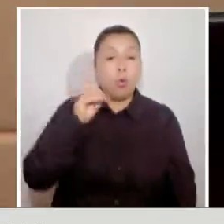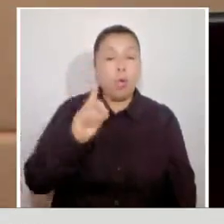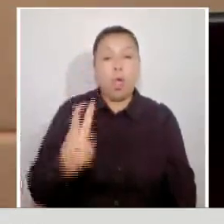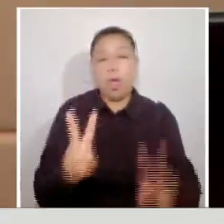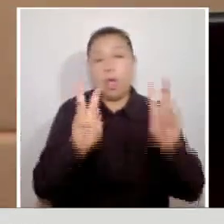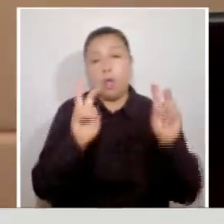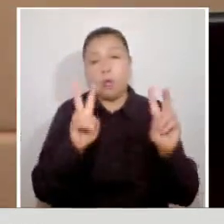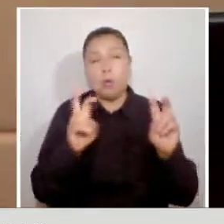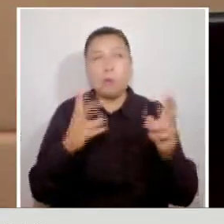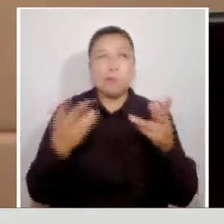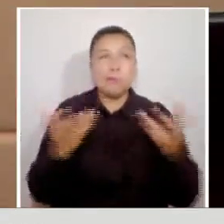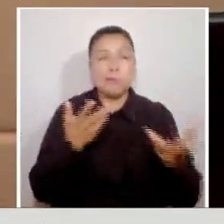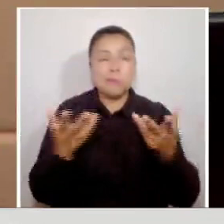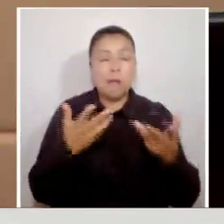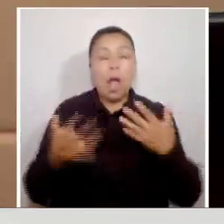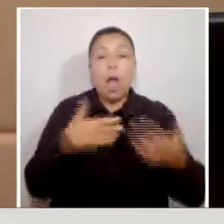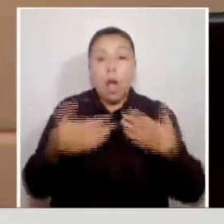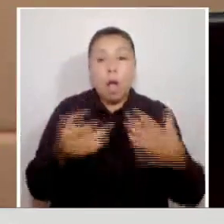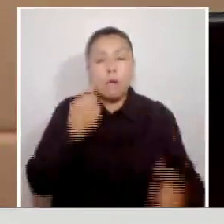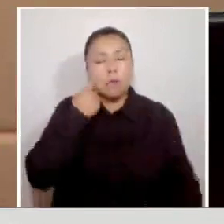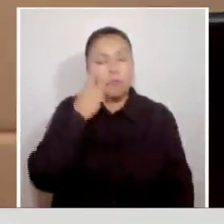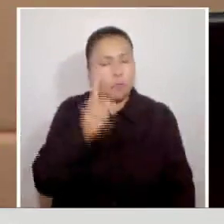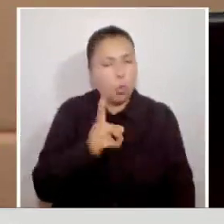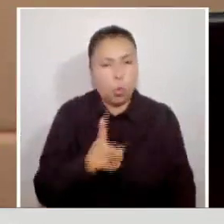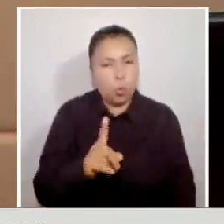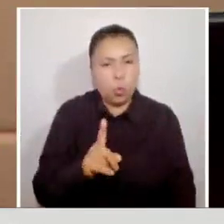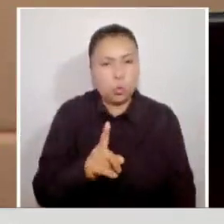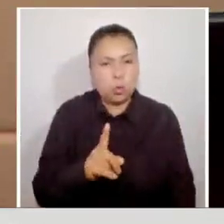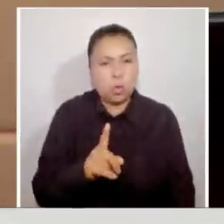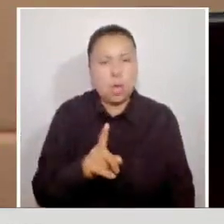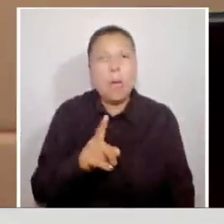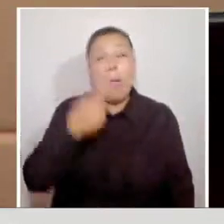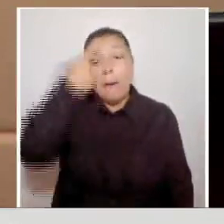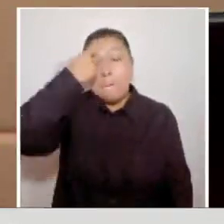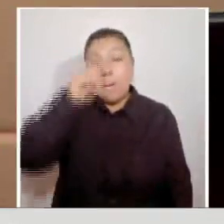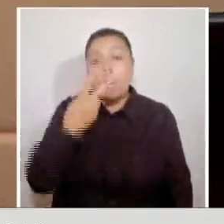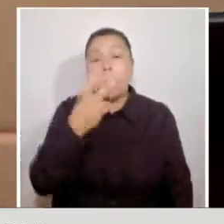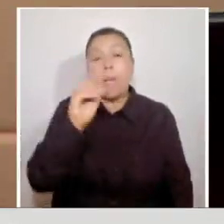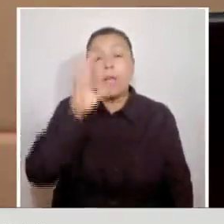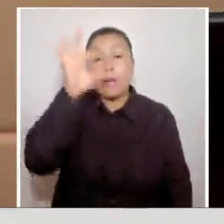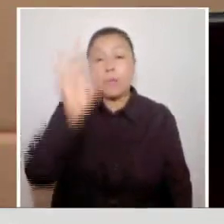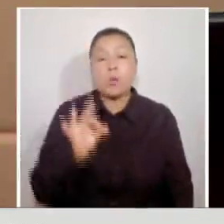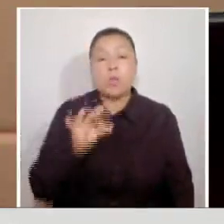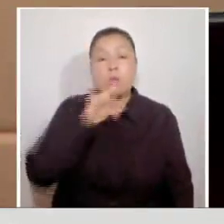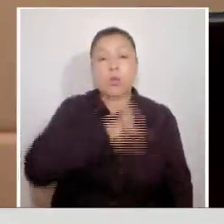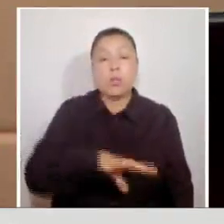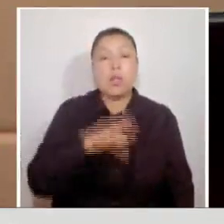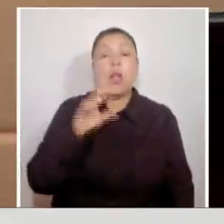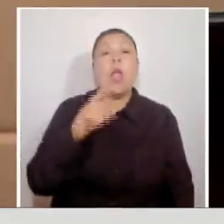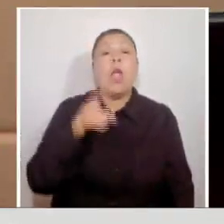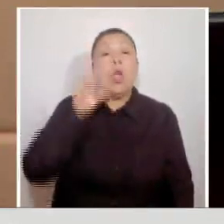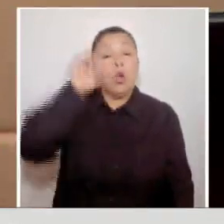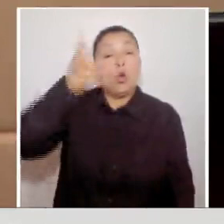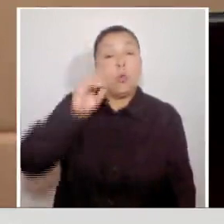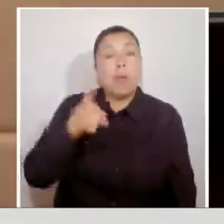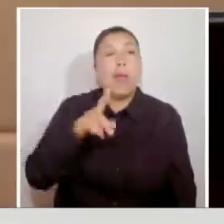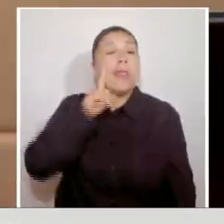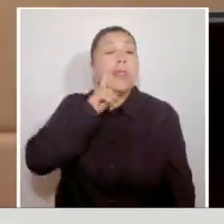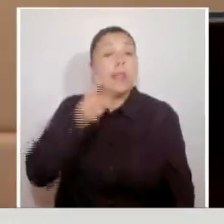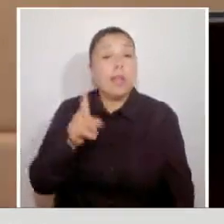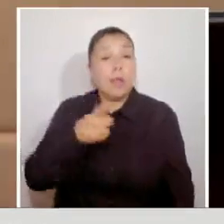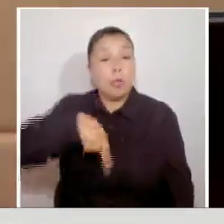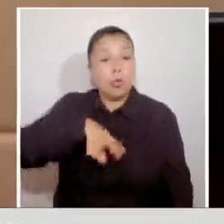que mucha gente no conoce pero hay un 20% de la población en Chile con discapacidad y por lo tanto tenemos que hacernos